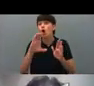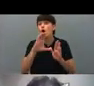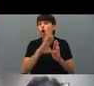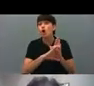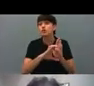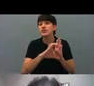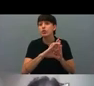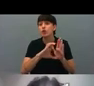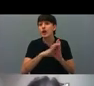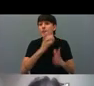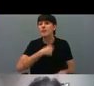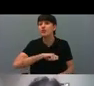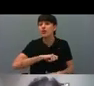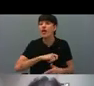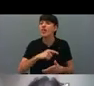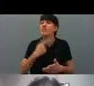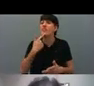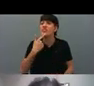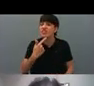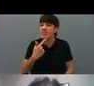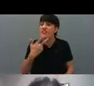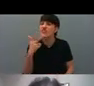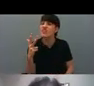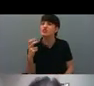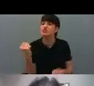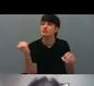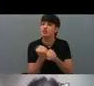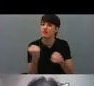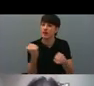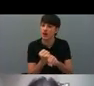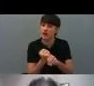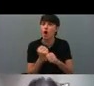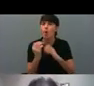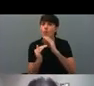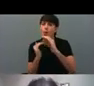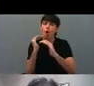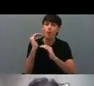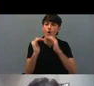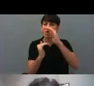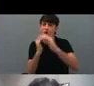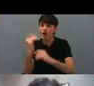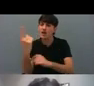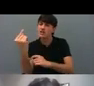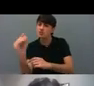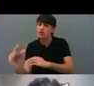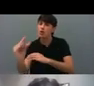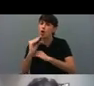garantiza. Derecho a trabajar, a promocionarnos y a una remuneración suficiente.